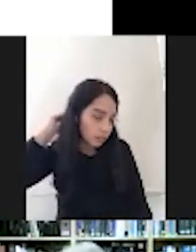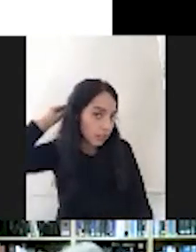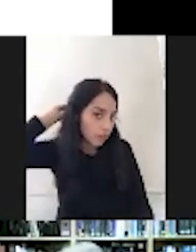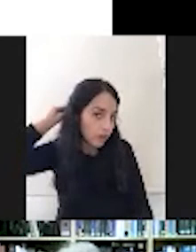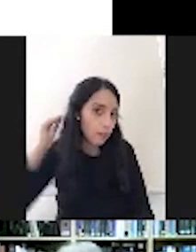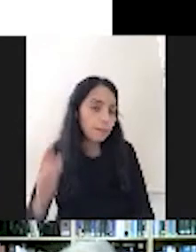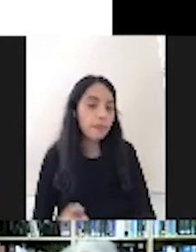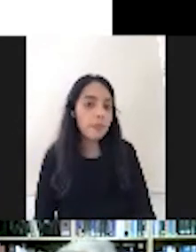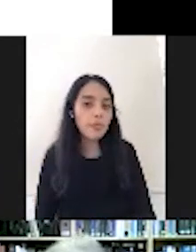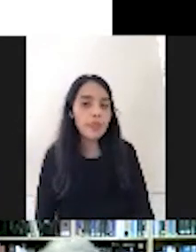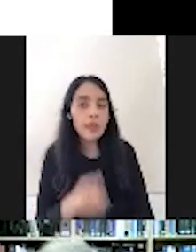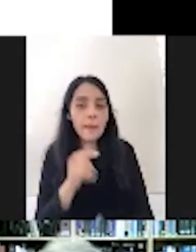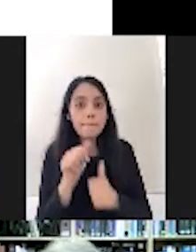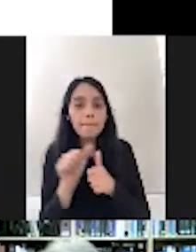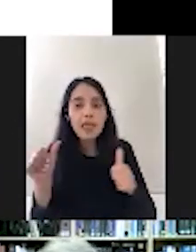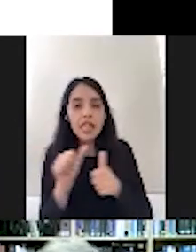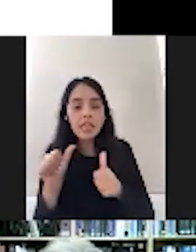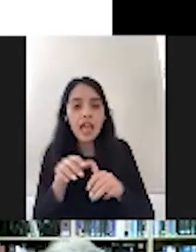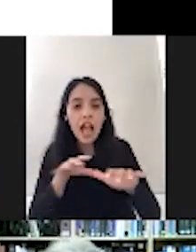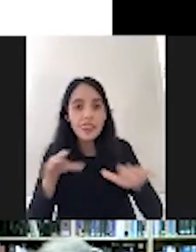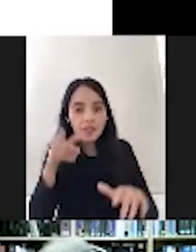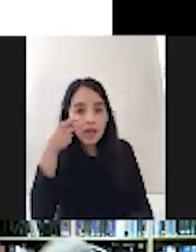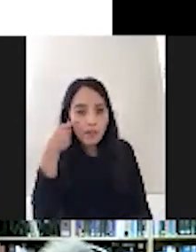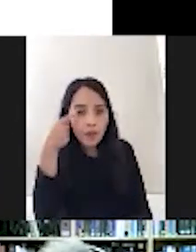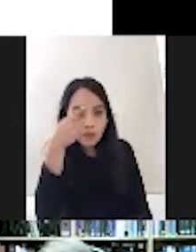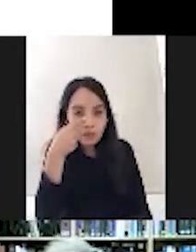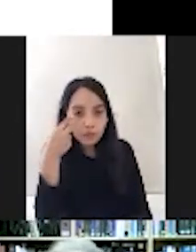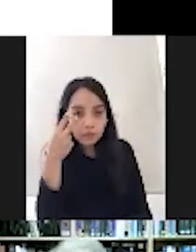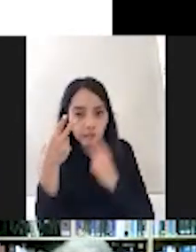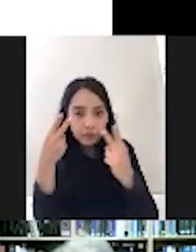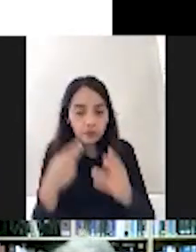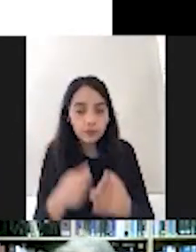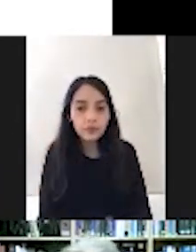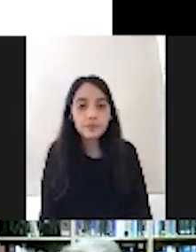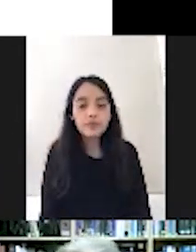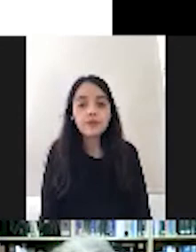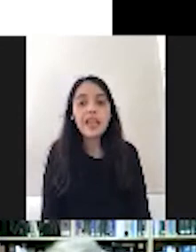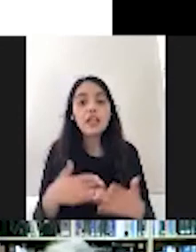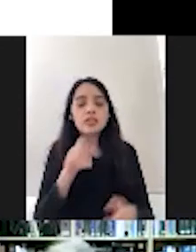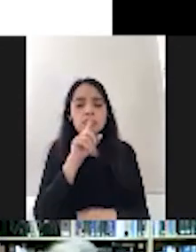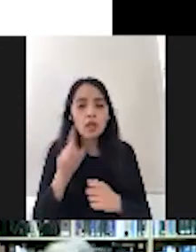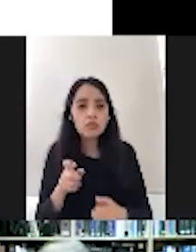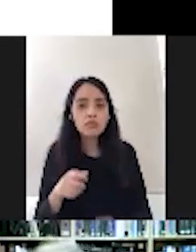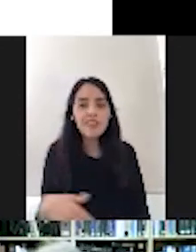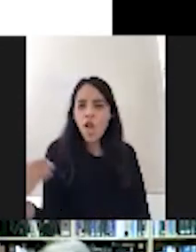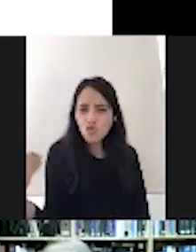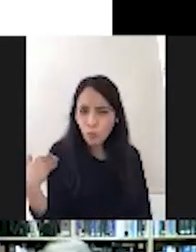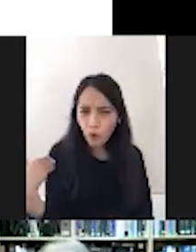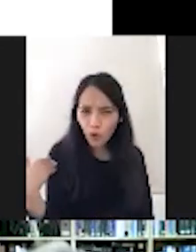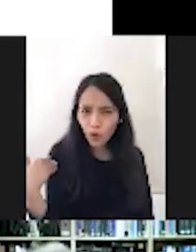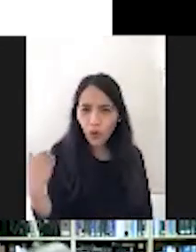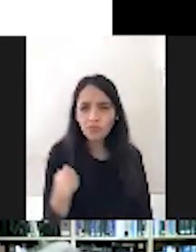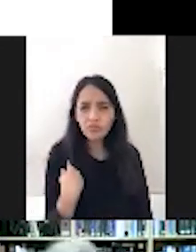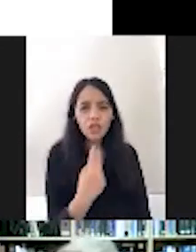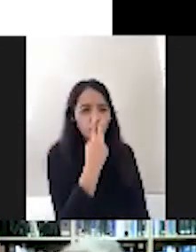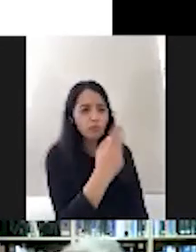que miden la actividad de la corteza visuales temprano. Entonces la pregunta es, ¿da lo mismo si un estímulo aparece de